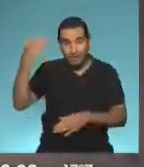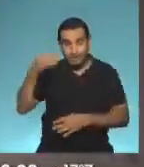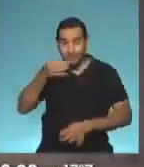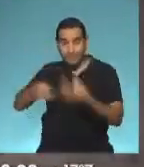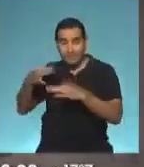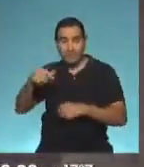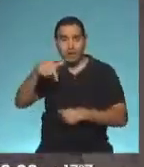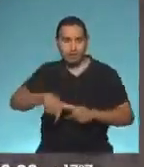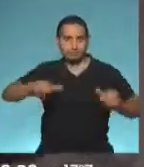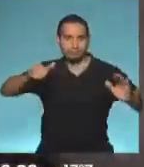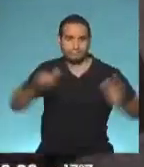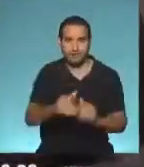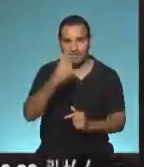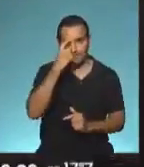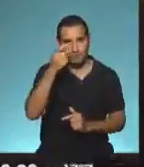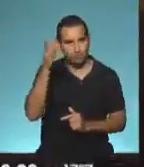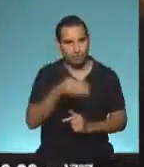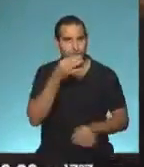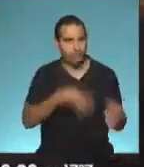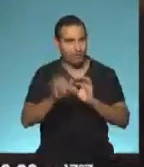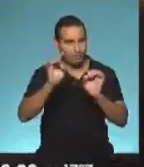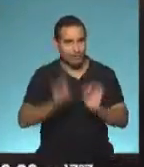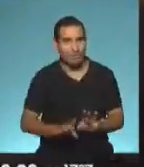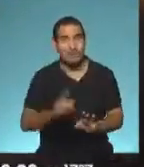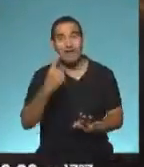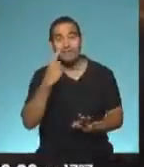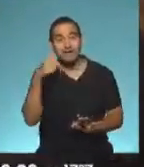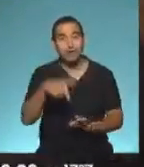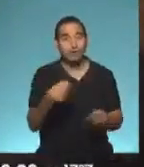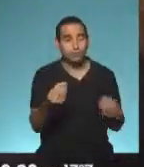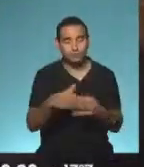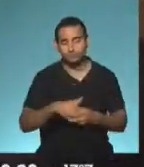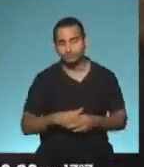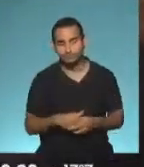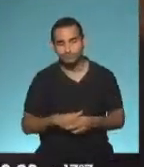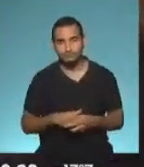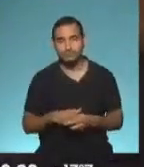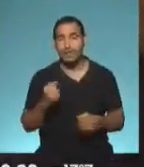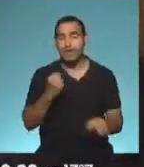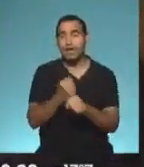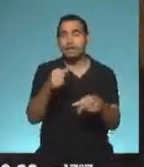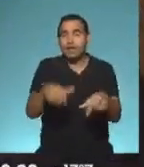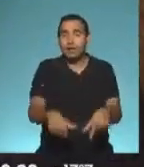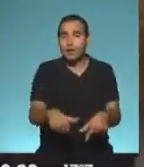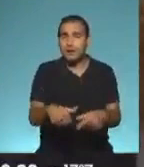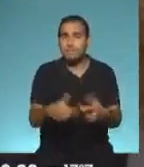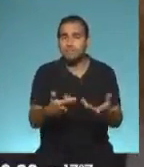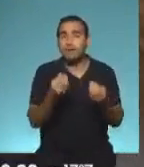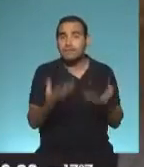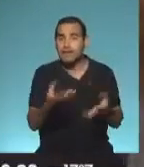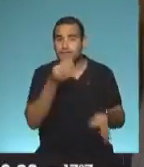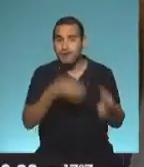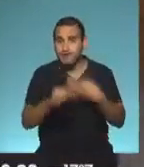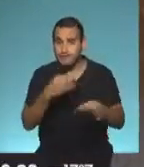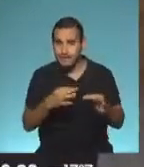cuando estaba abierto al público ahora que habrá que ver cómo es el mix de venta hasta hasta ahora como como fue la